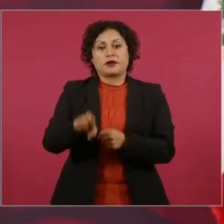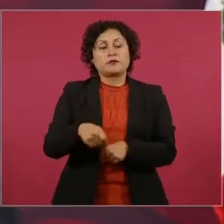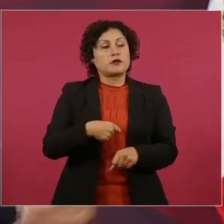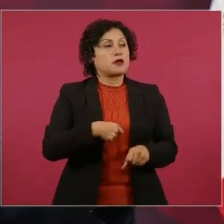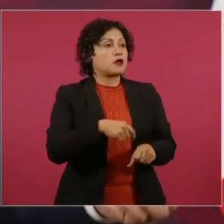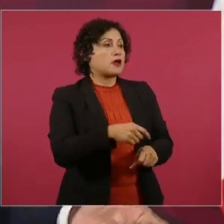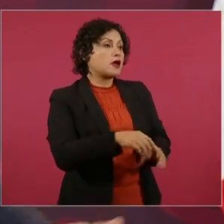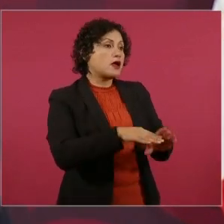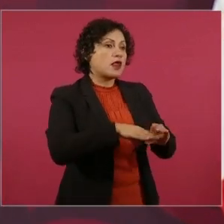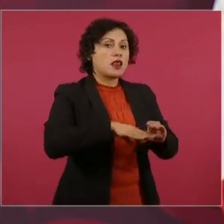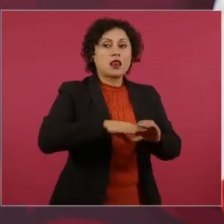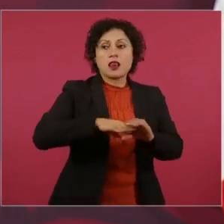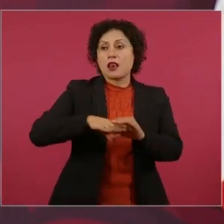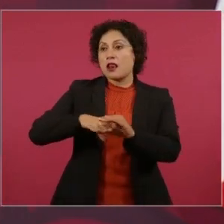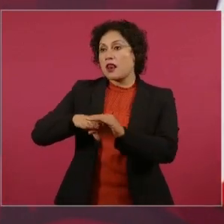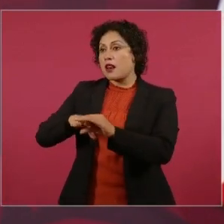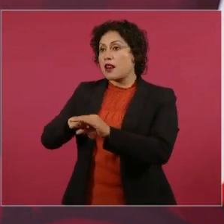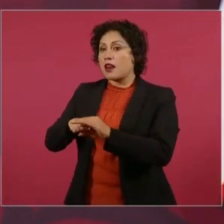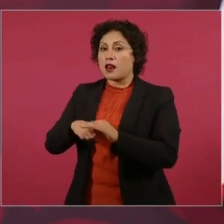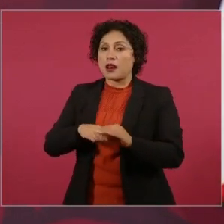la politiquería